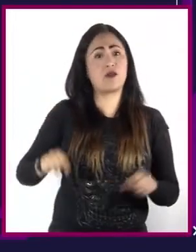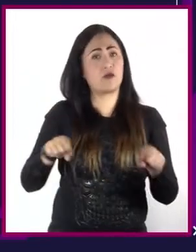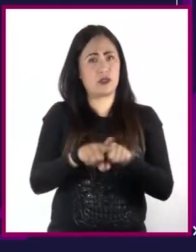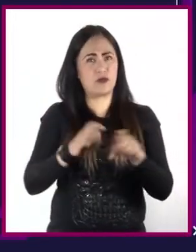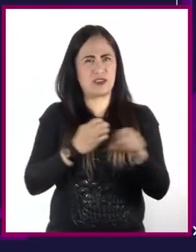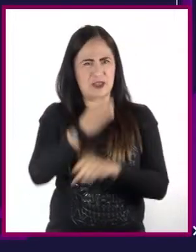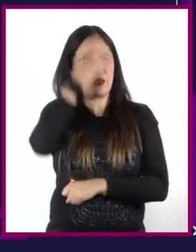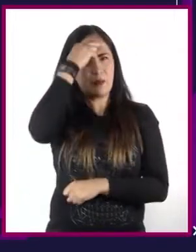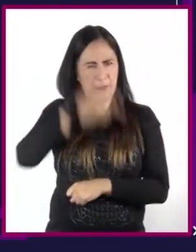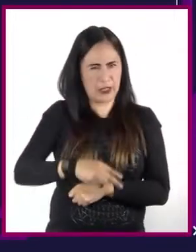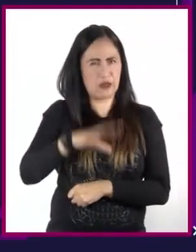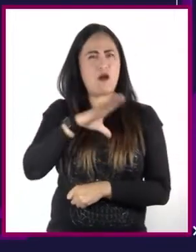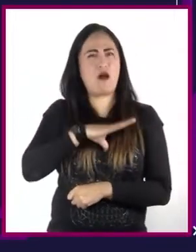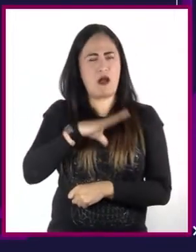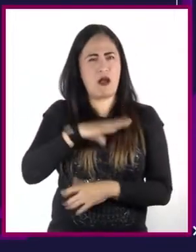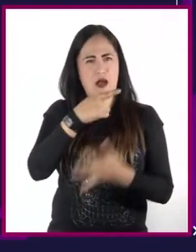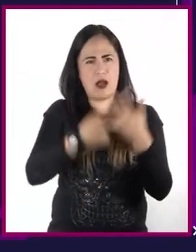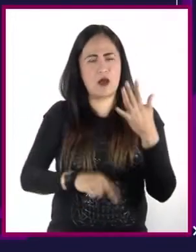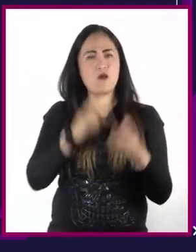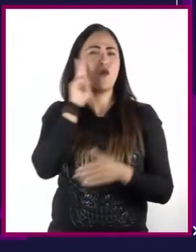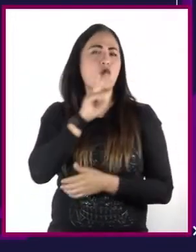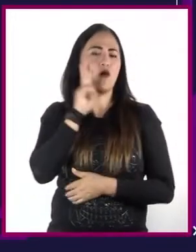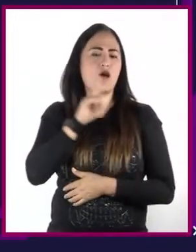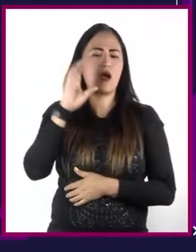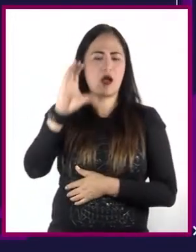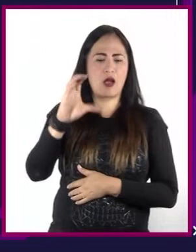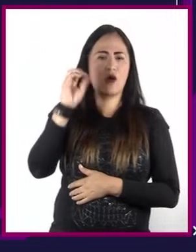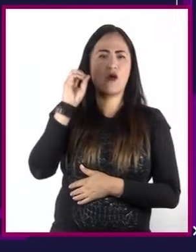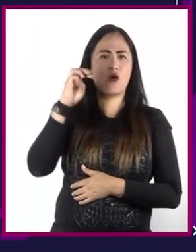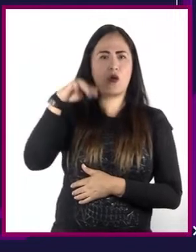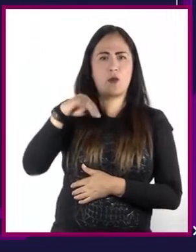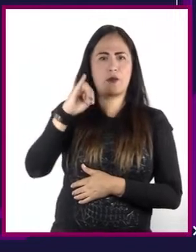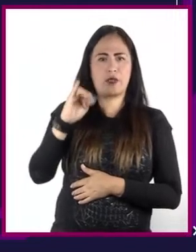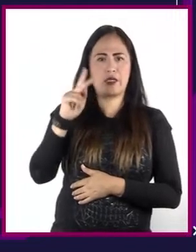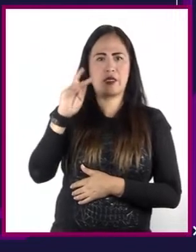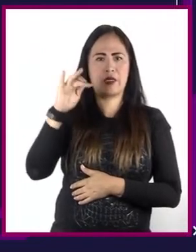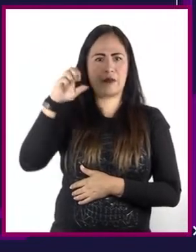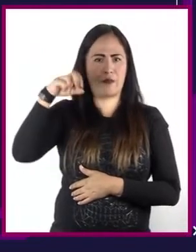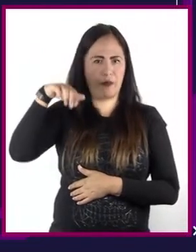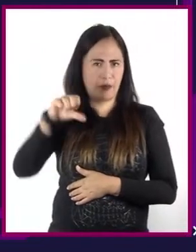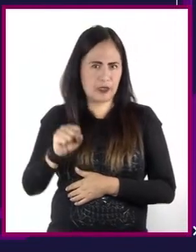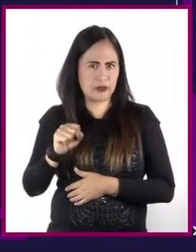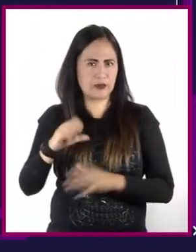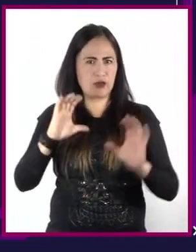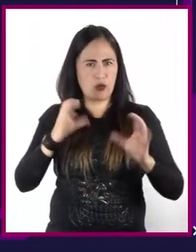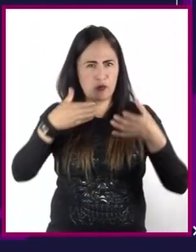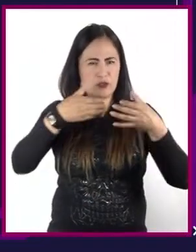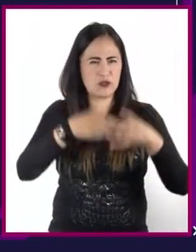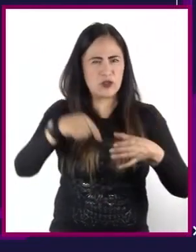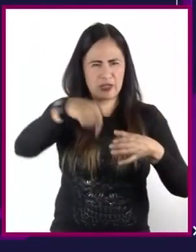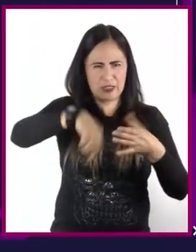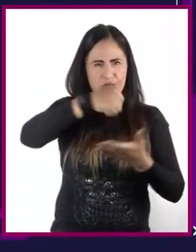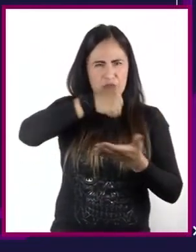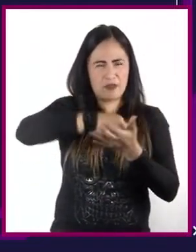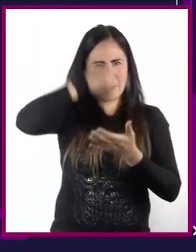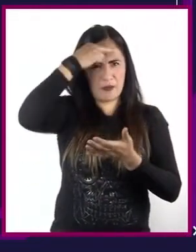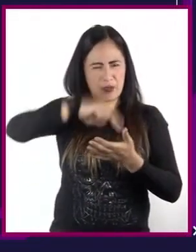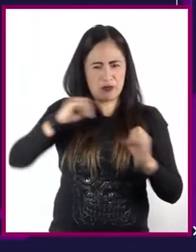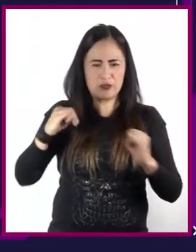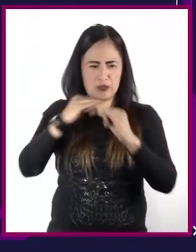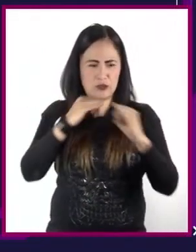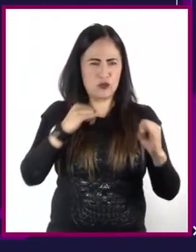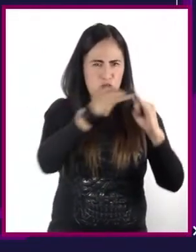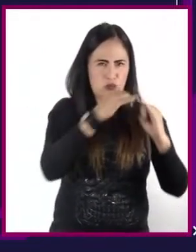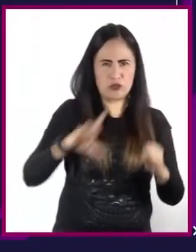de México, se presenta la prueba COMIPEMS, que significa Comisión Metropolitana de Instituciones Públicas de Educación